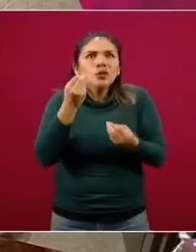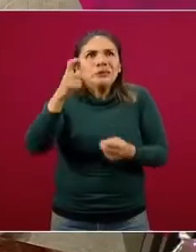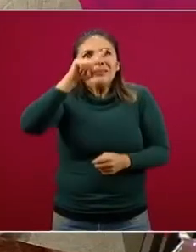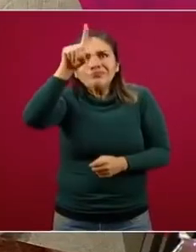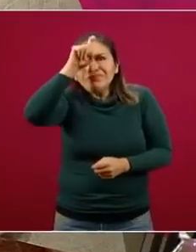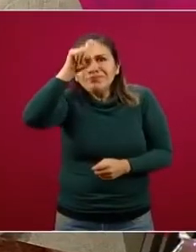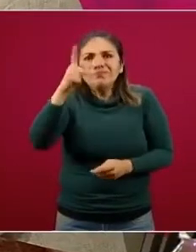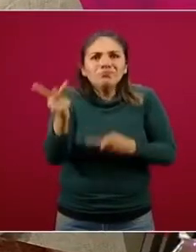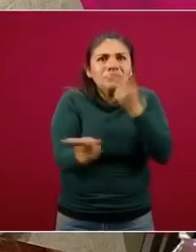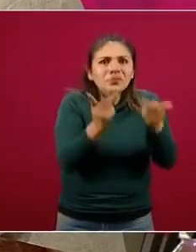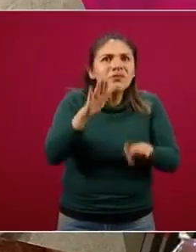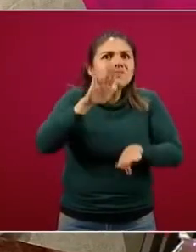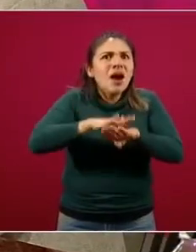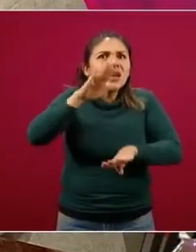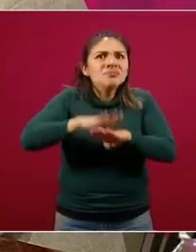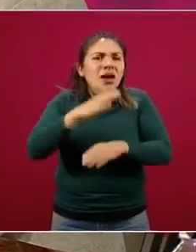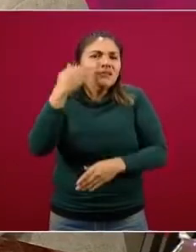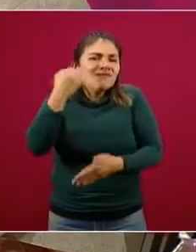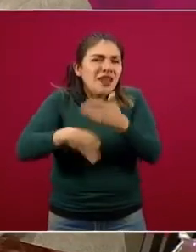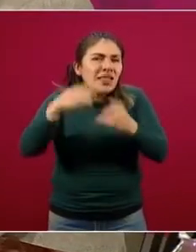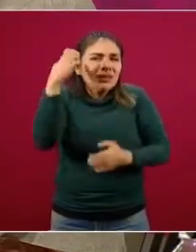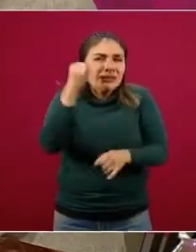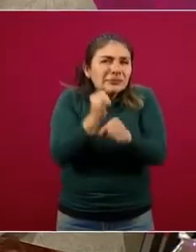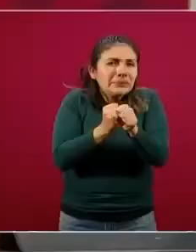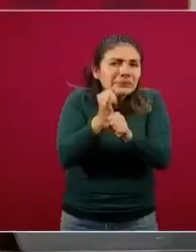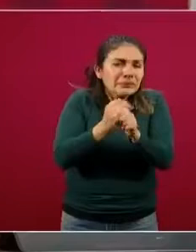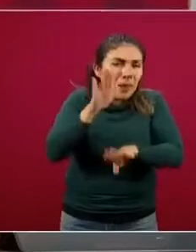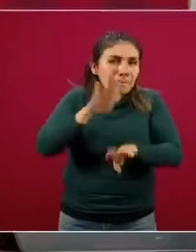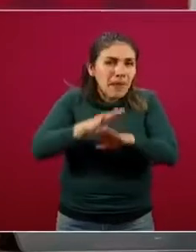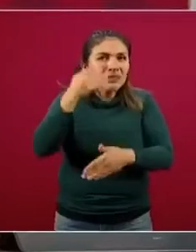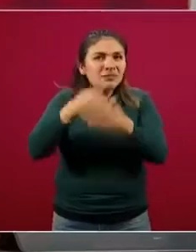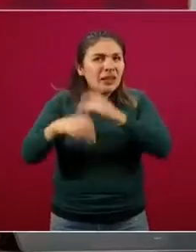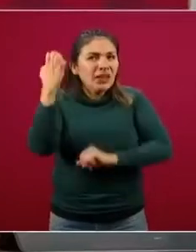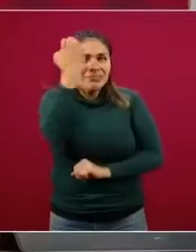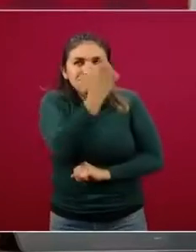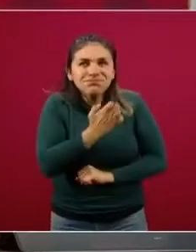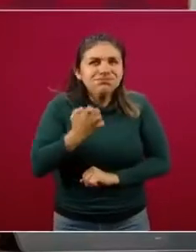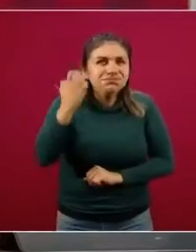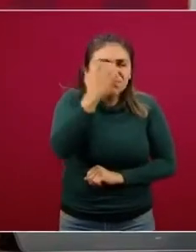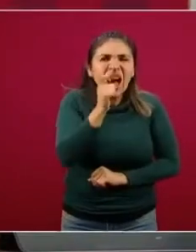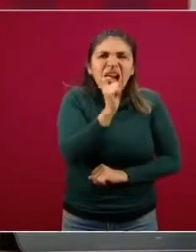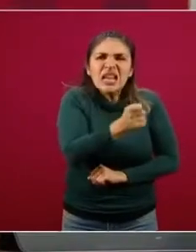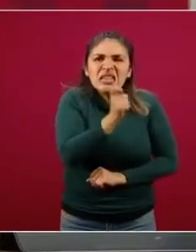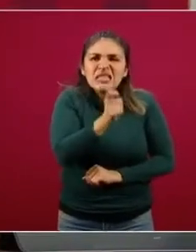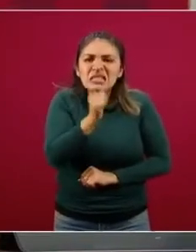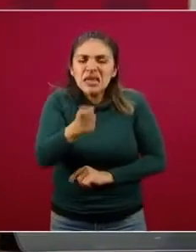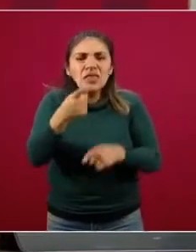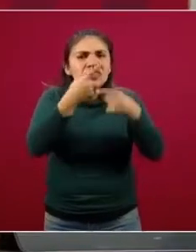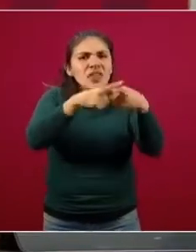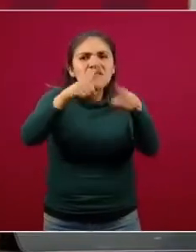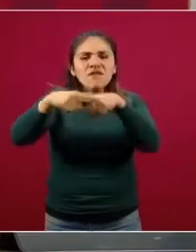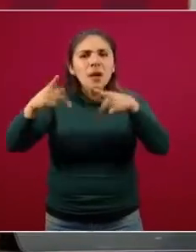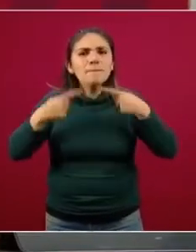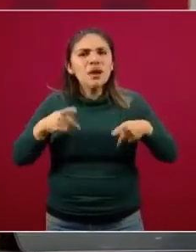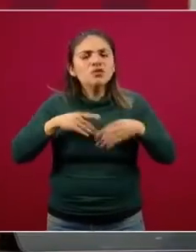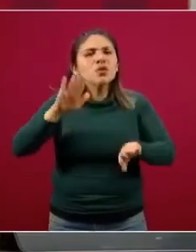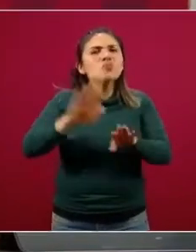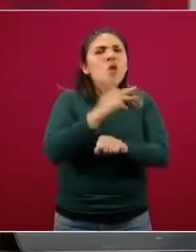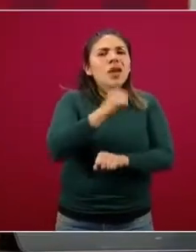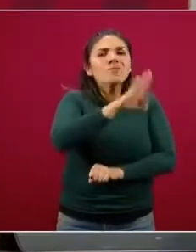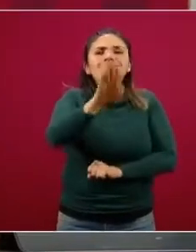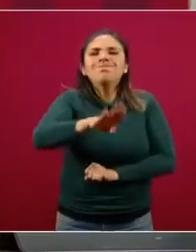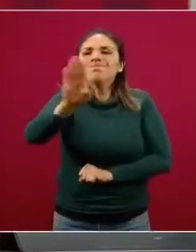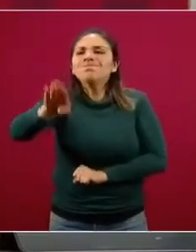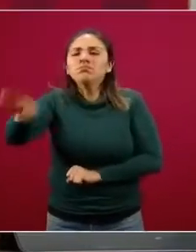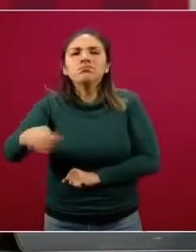preguntas científicas aún por resolver, y analizar en qué se diferencian las personas que lamentablemente pierden la vida de las